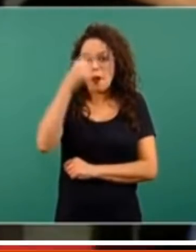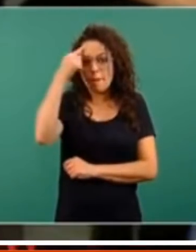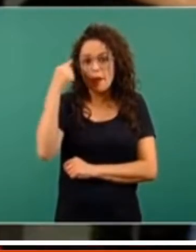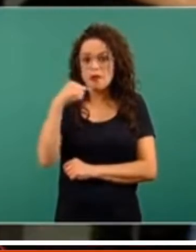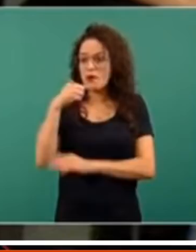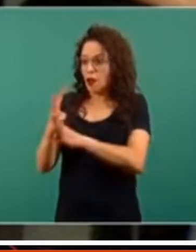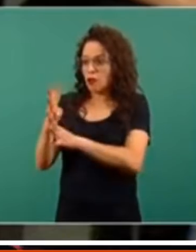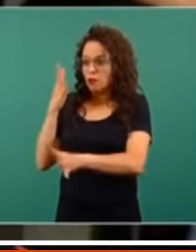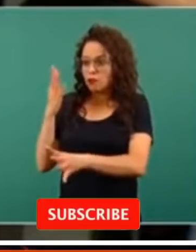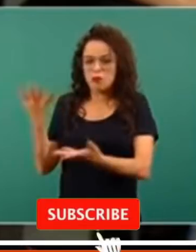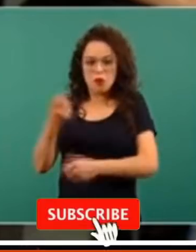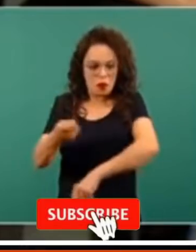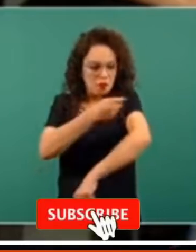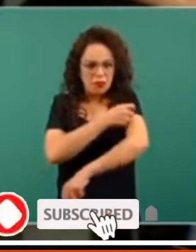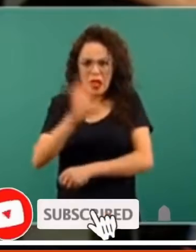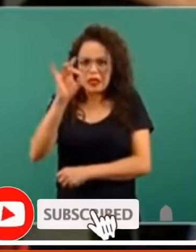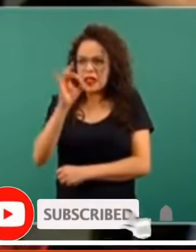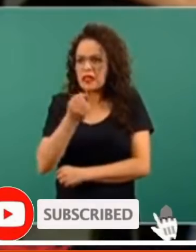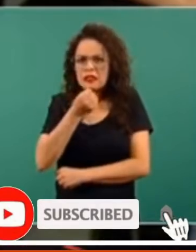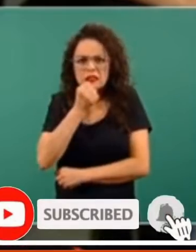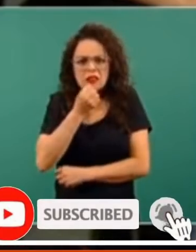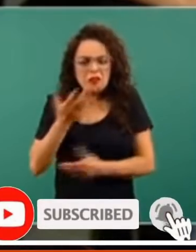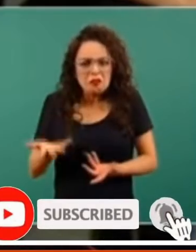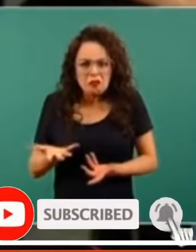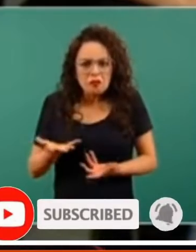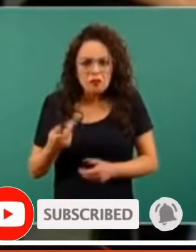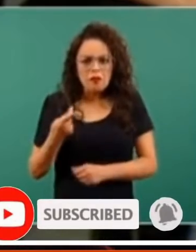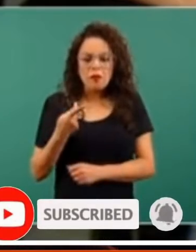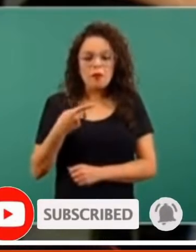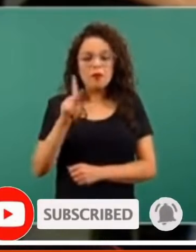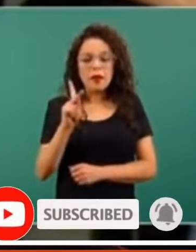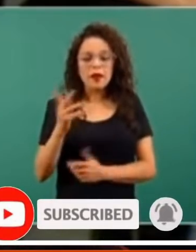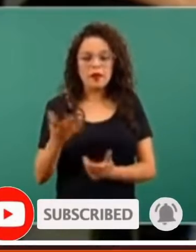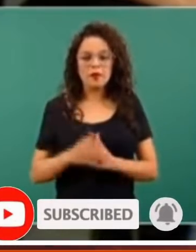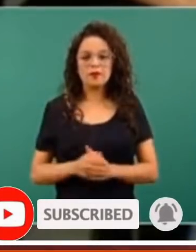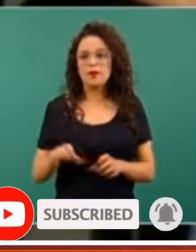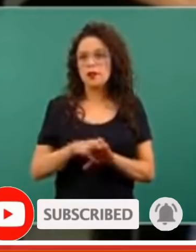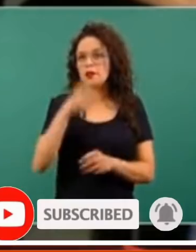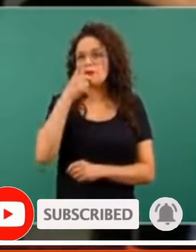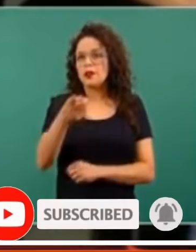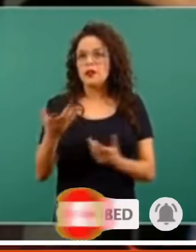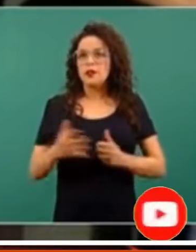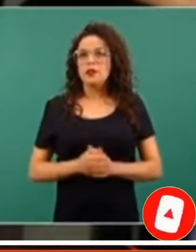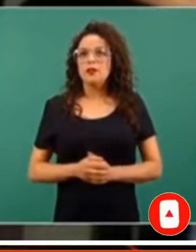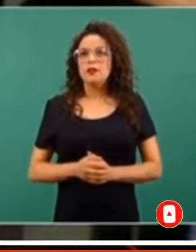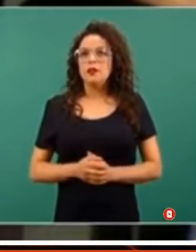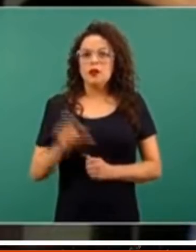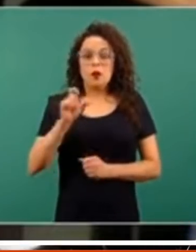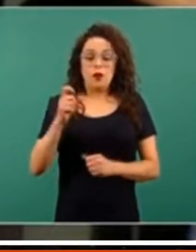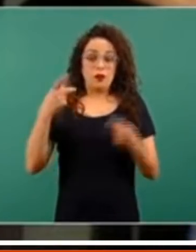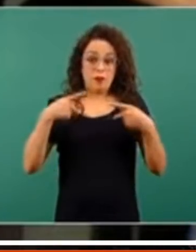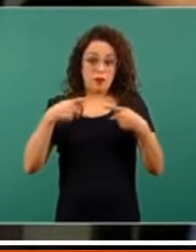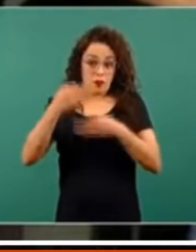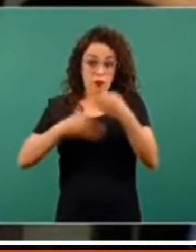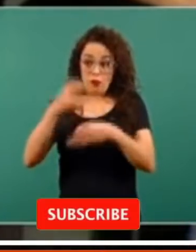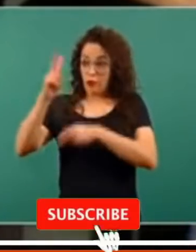se aplica en 30 segundos, pero tiene uno que, o sea, los adultos o las personas, o todos cuando ya nos vayamos a vacunar,